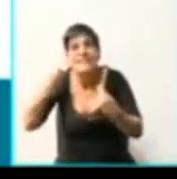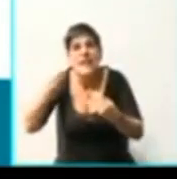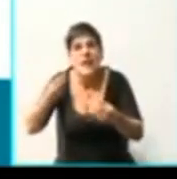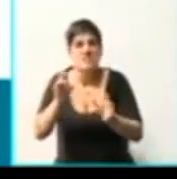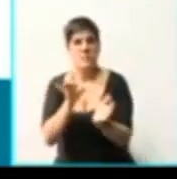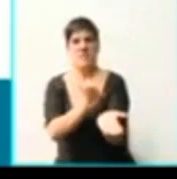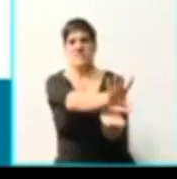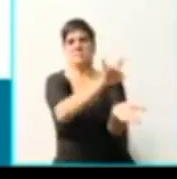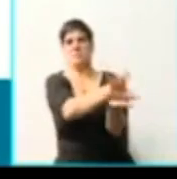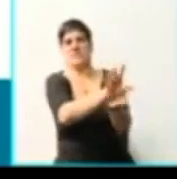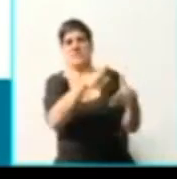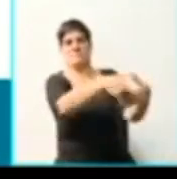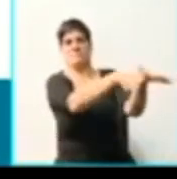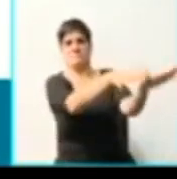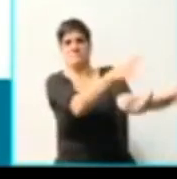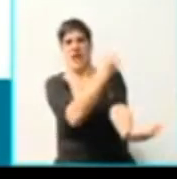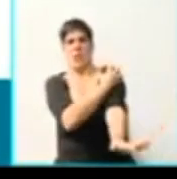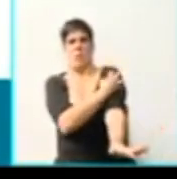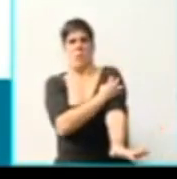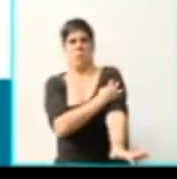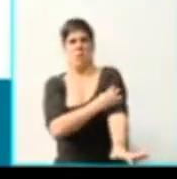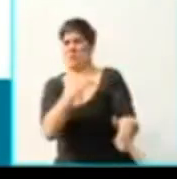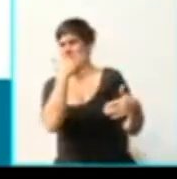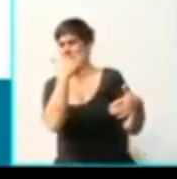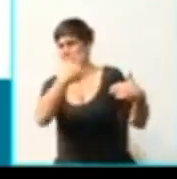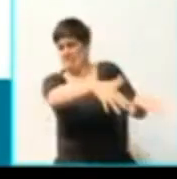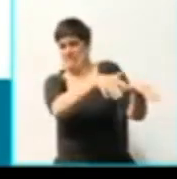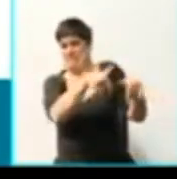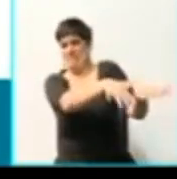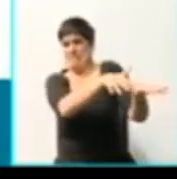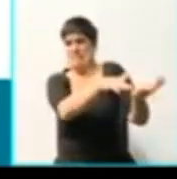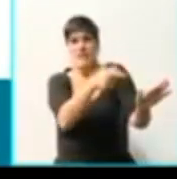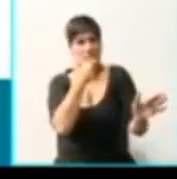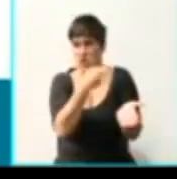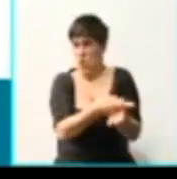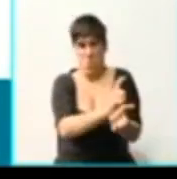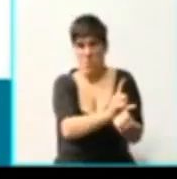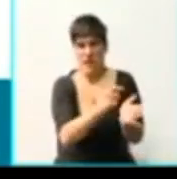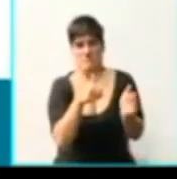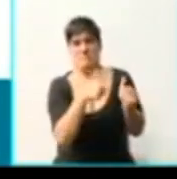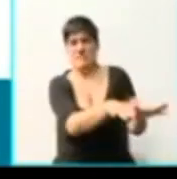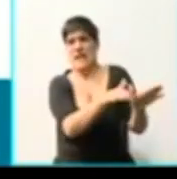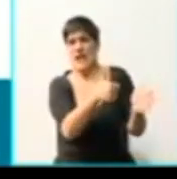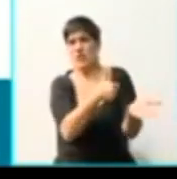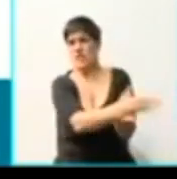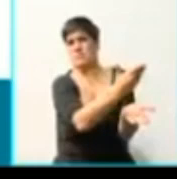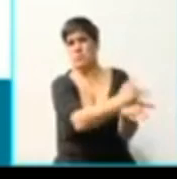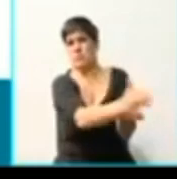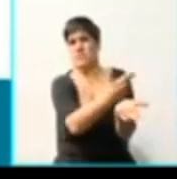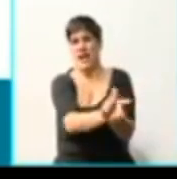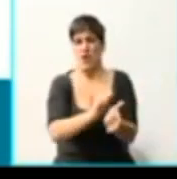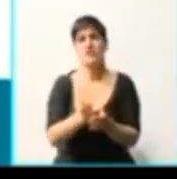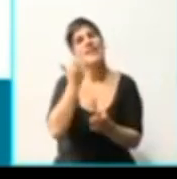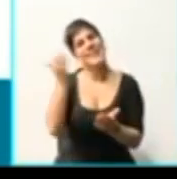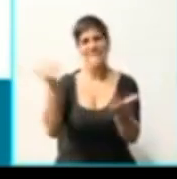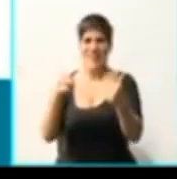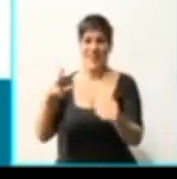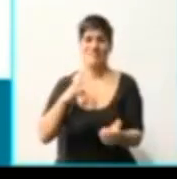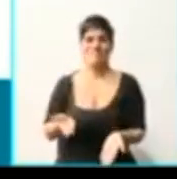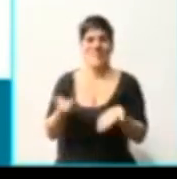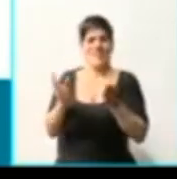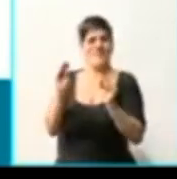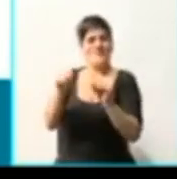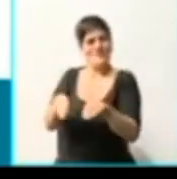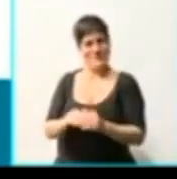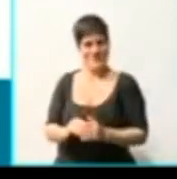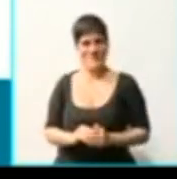expulsiva. Es sacar a los que no van a poder pagar esa hipoteca. Señor presidente, nosotros